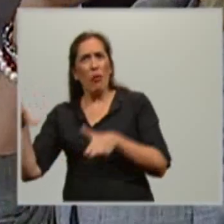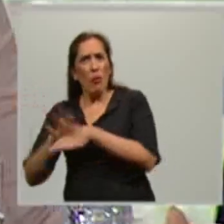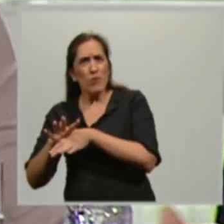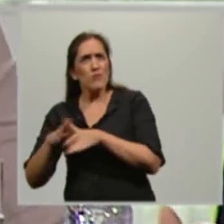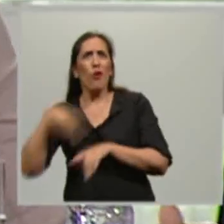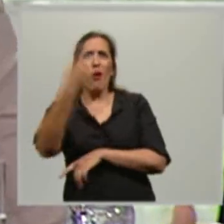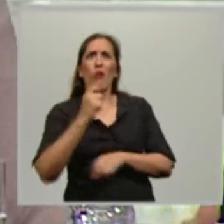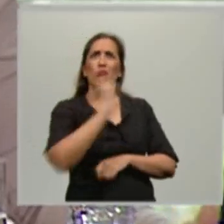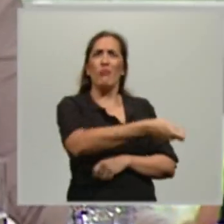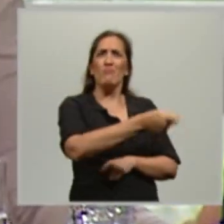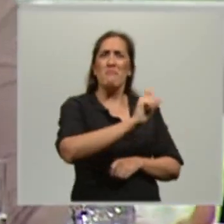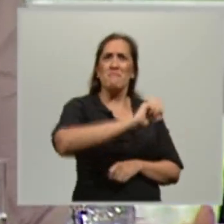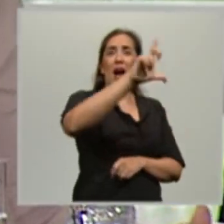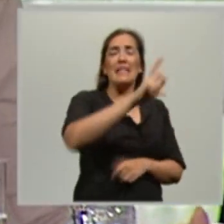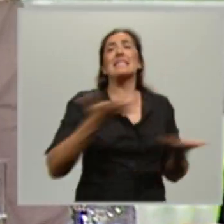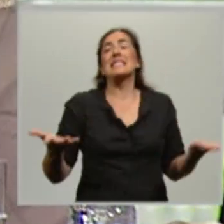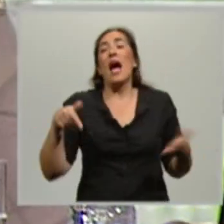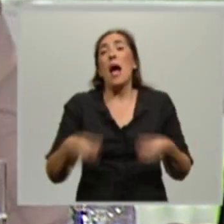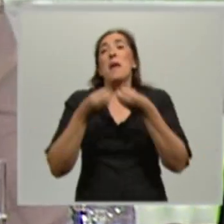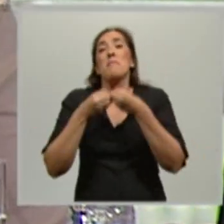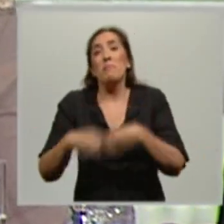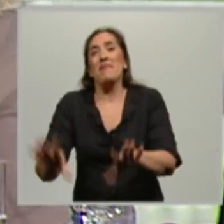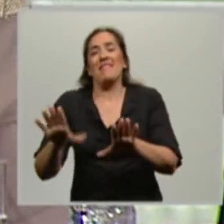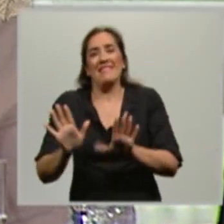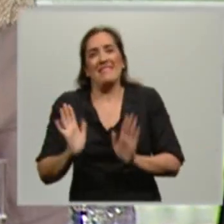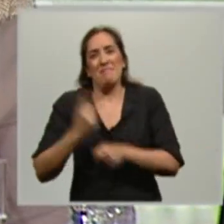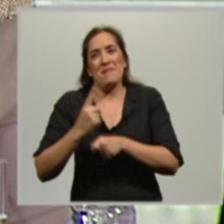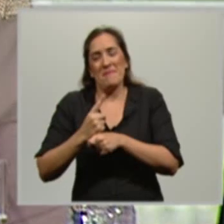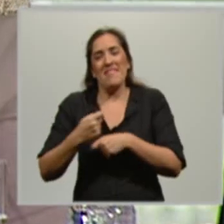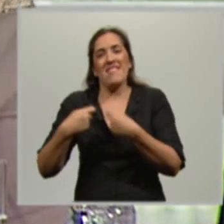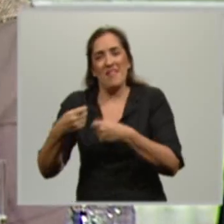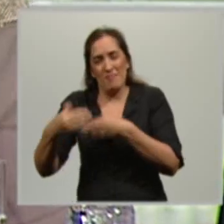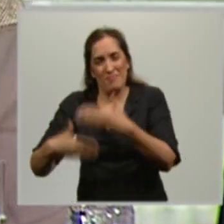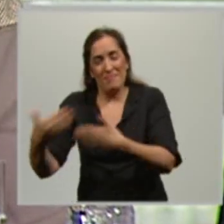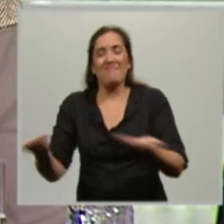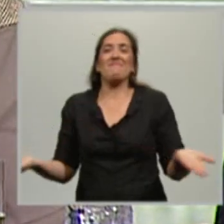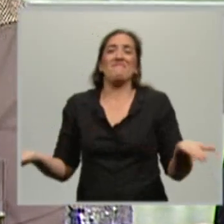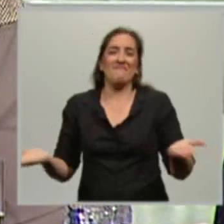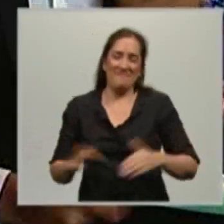Bueno, con algún momento hay que empezar con lo otro. Así que, pero